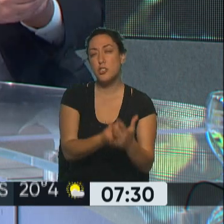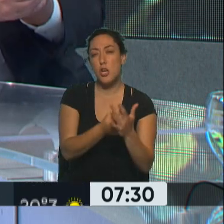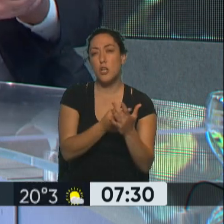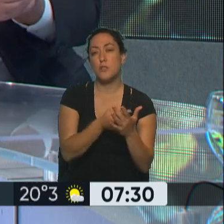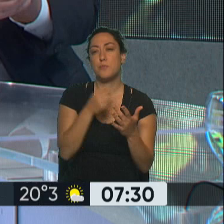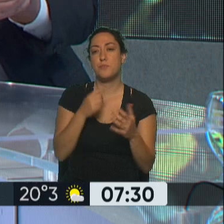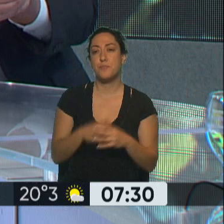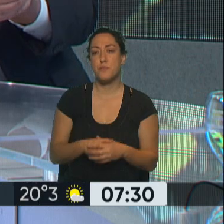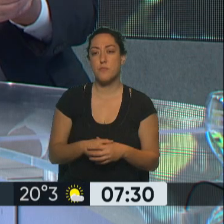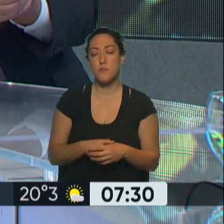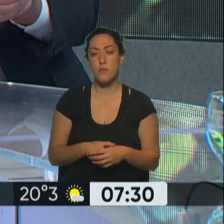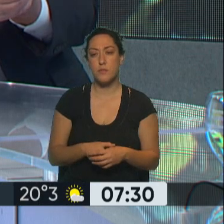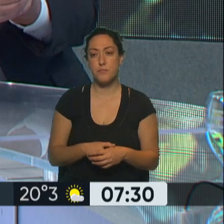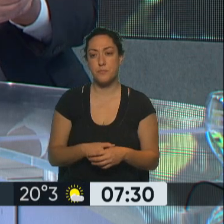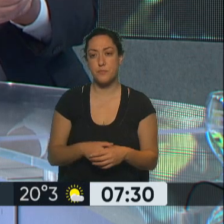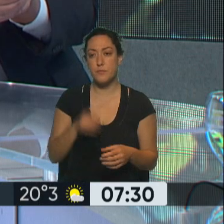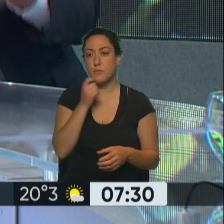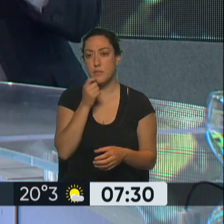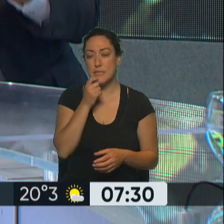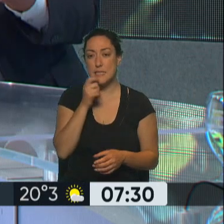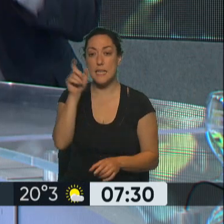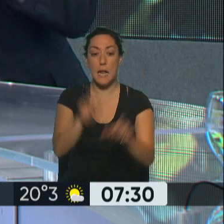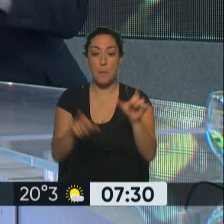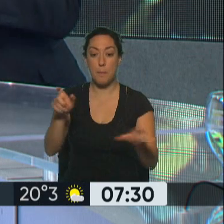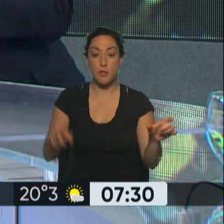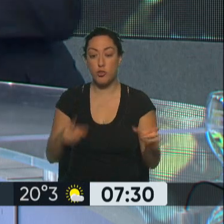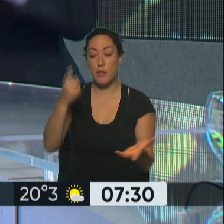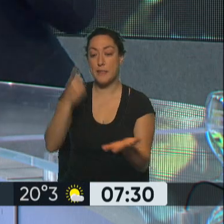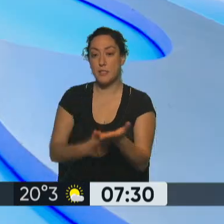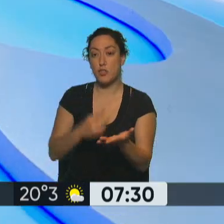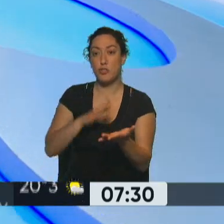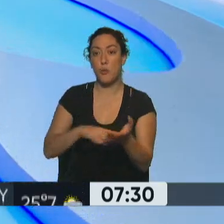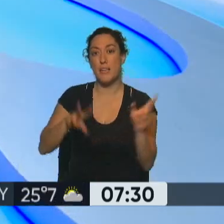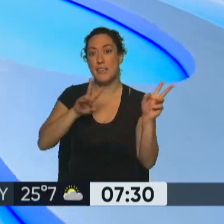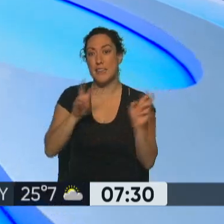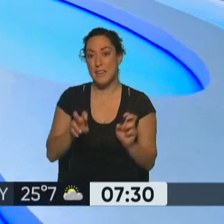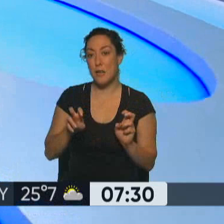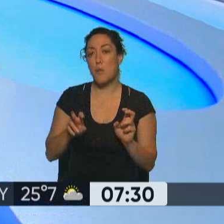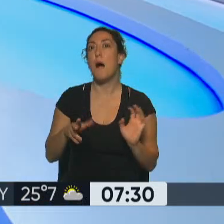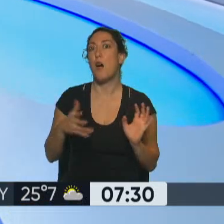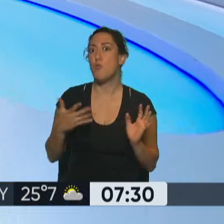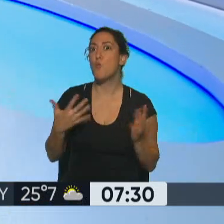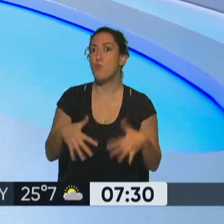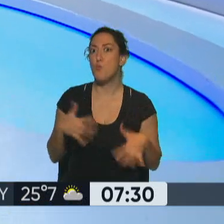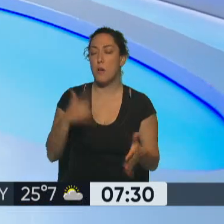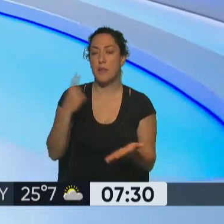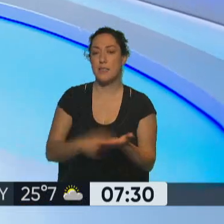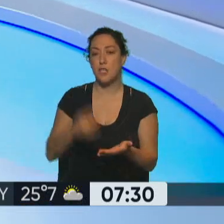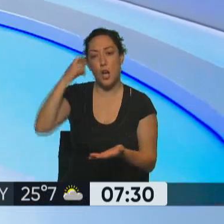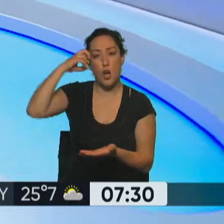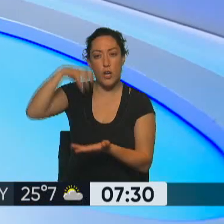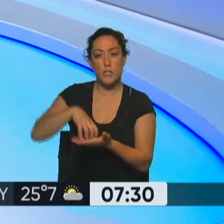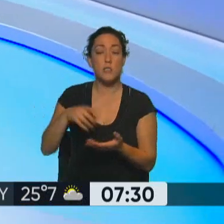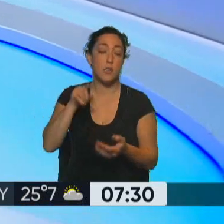sacás a voluntad de la gente que decida sobre determinada? ¿Vas con el peso de esa decisión al Congreso? Bueno,